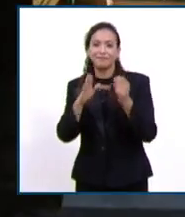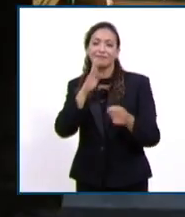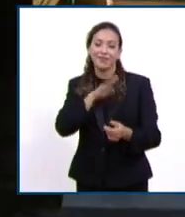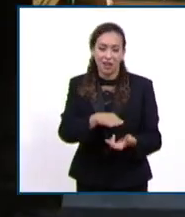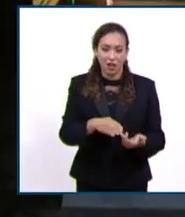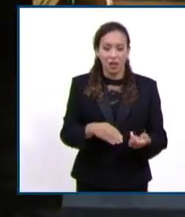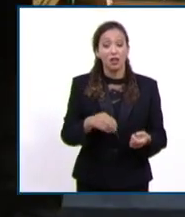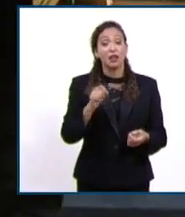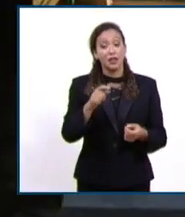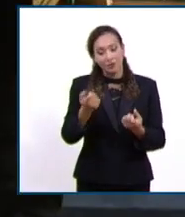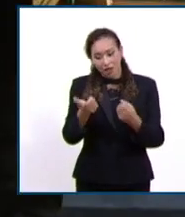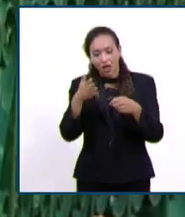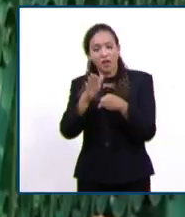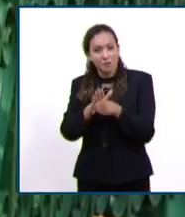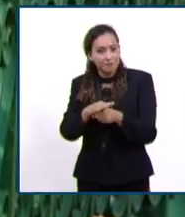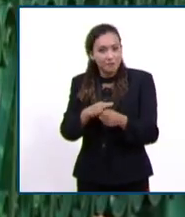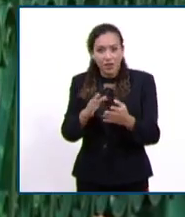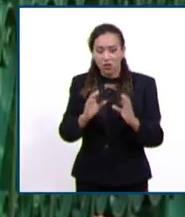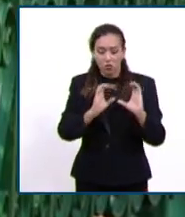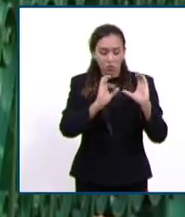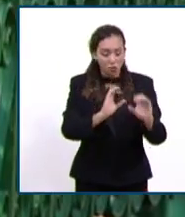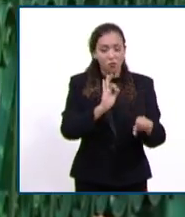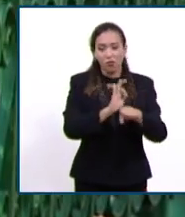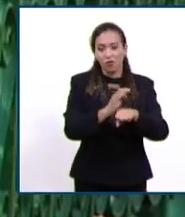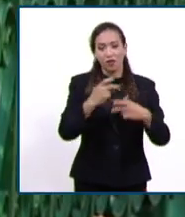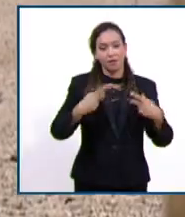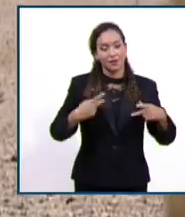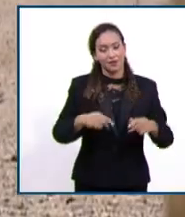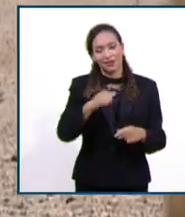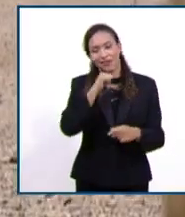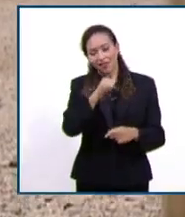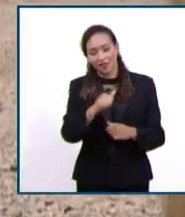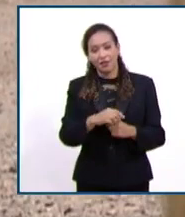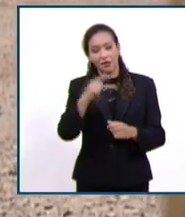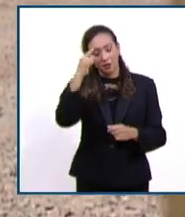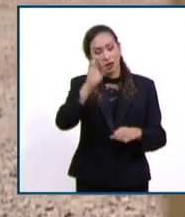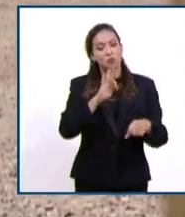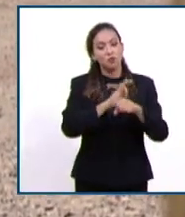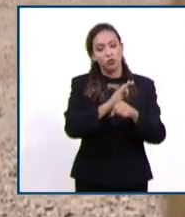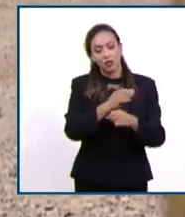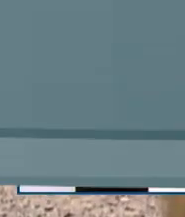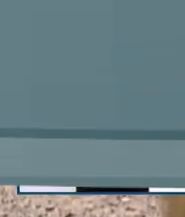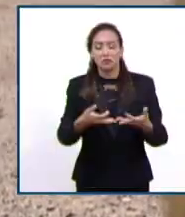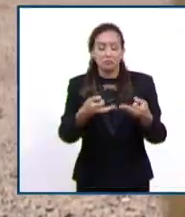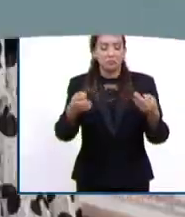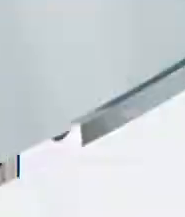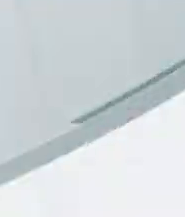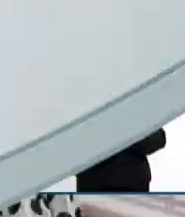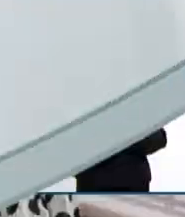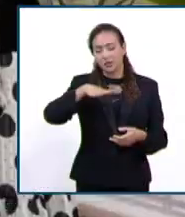uso, administración y conservación de sus recursos naturales.